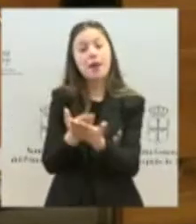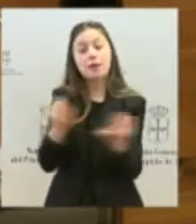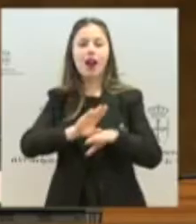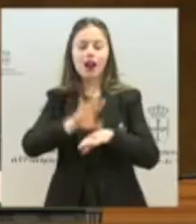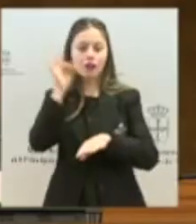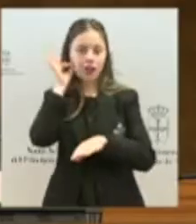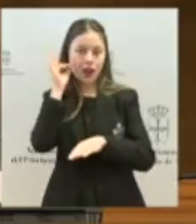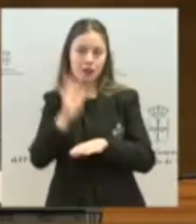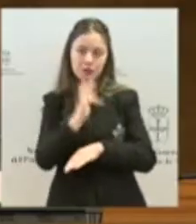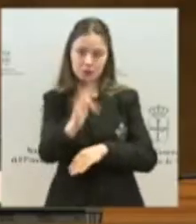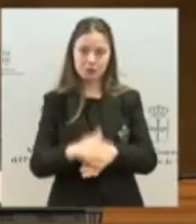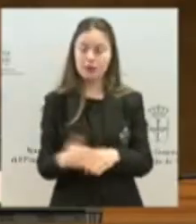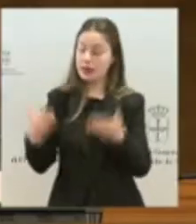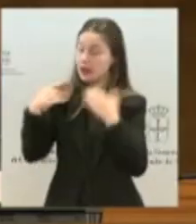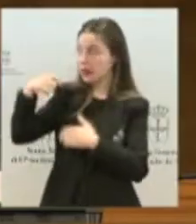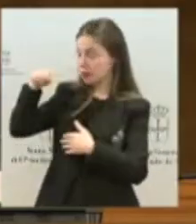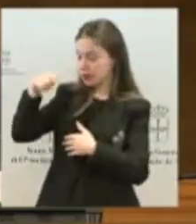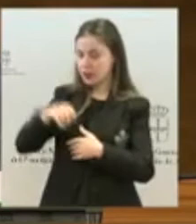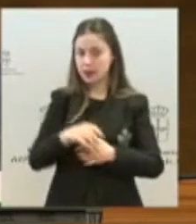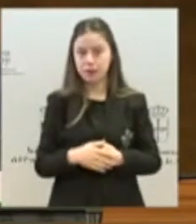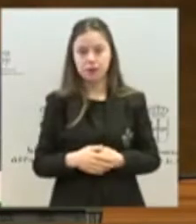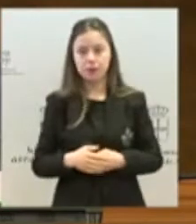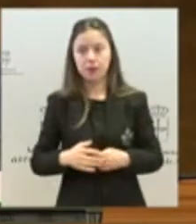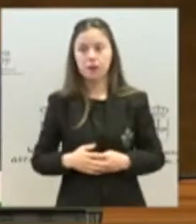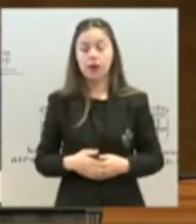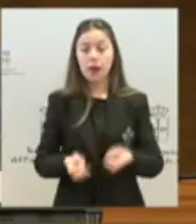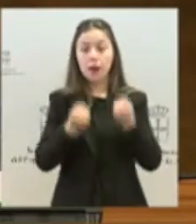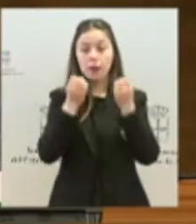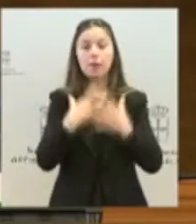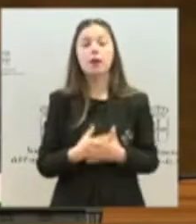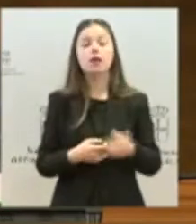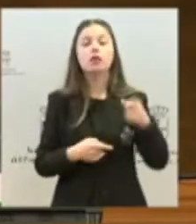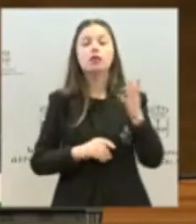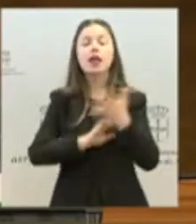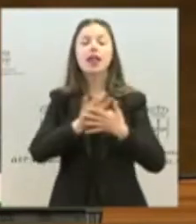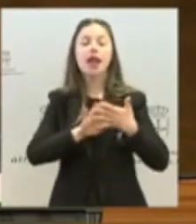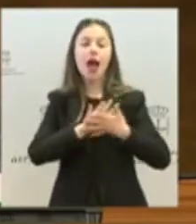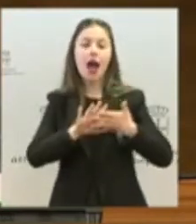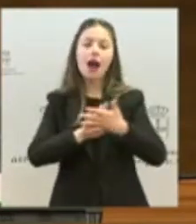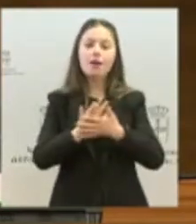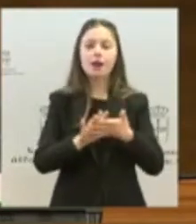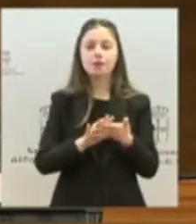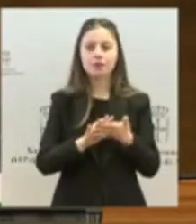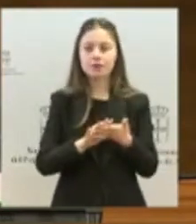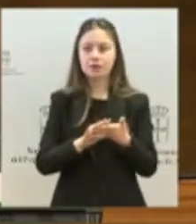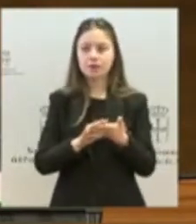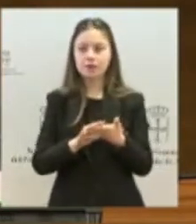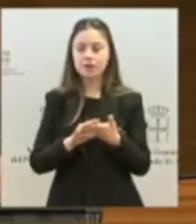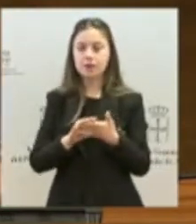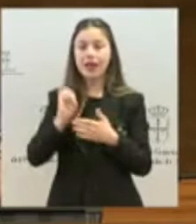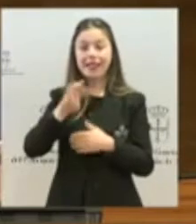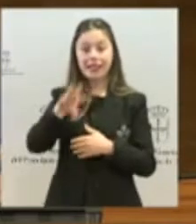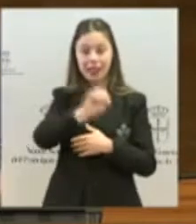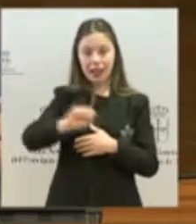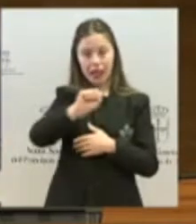gracias. Bien, efectivamente, hace usted mención de esa perorata de 13 años. No es que